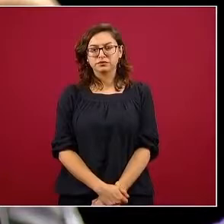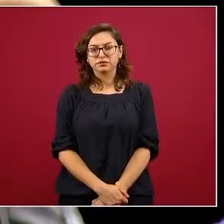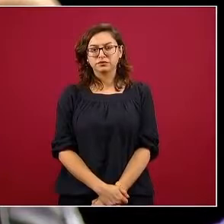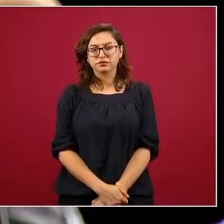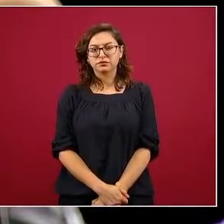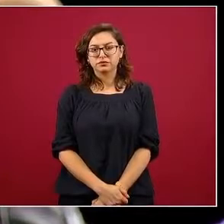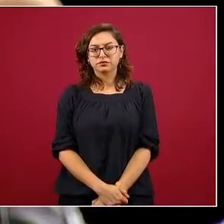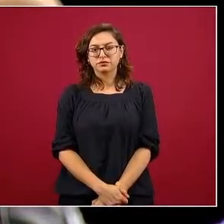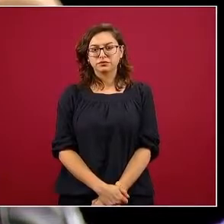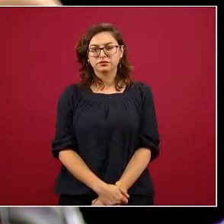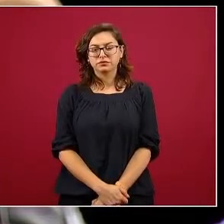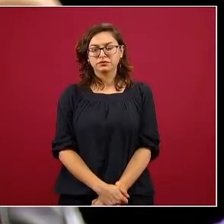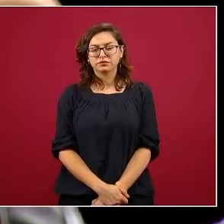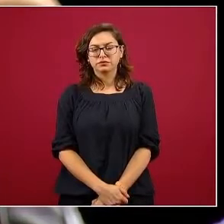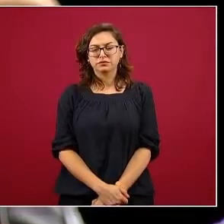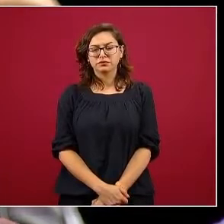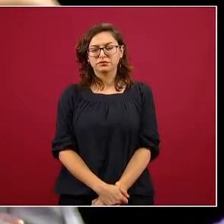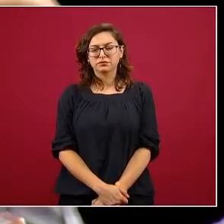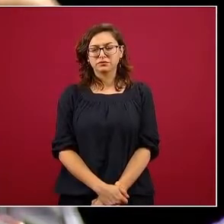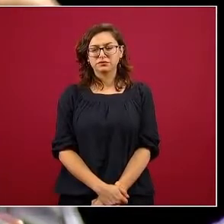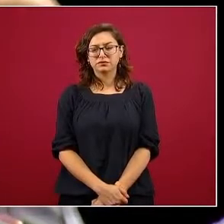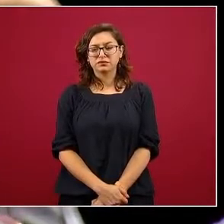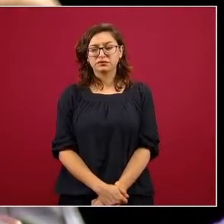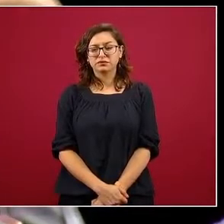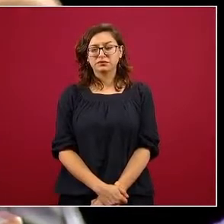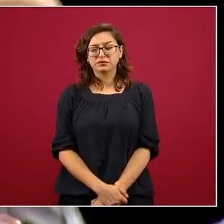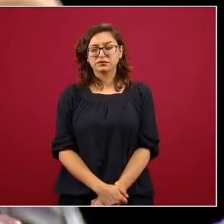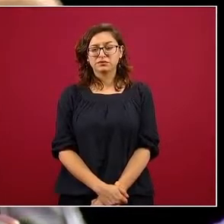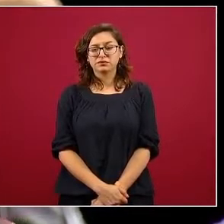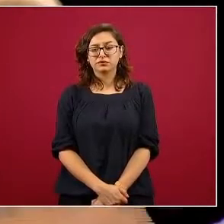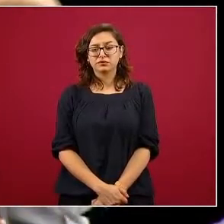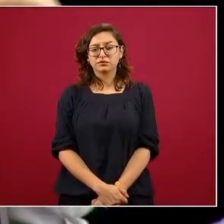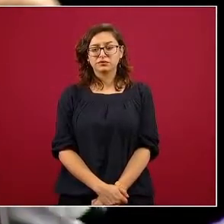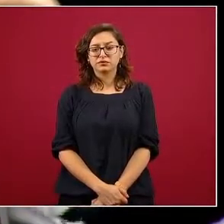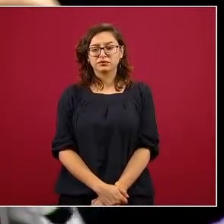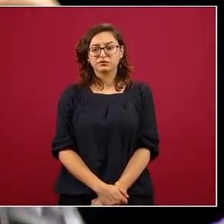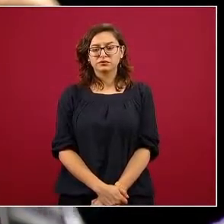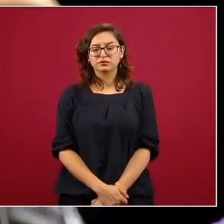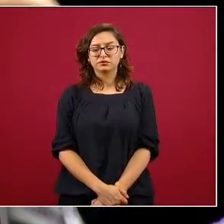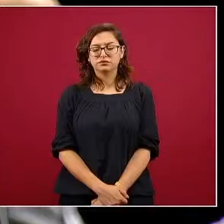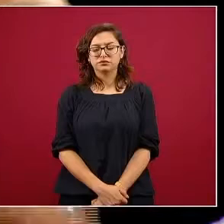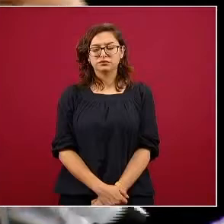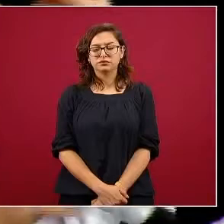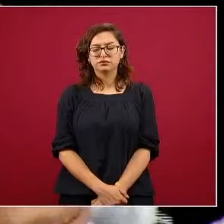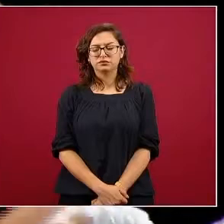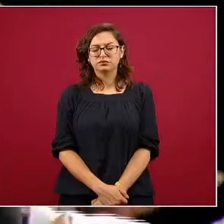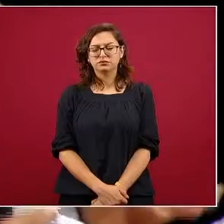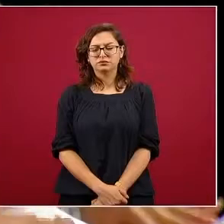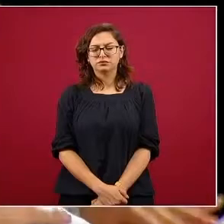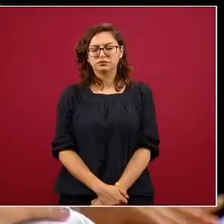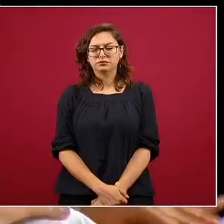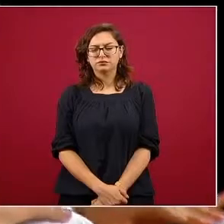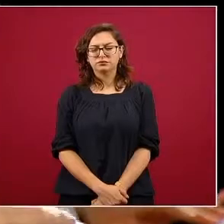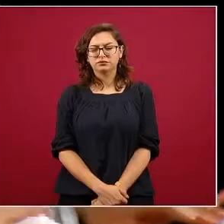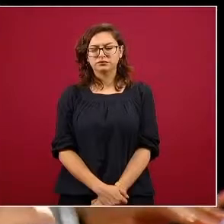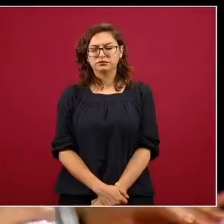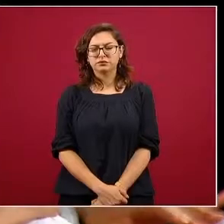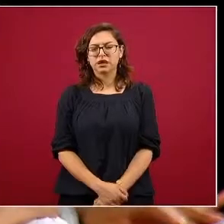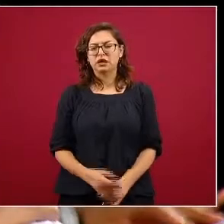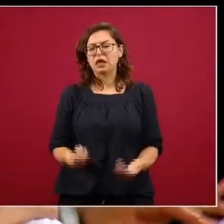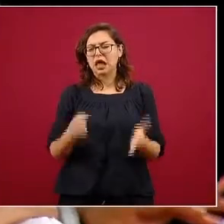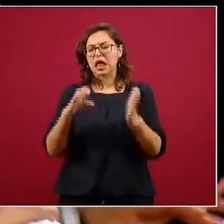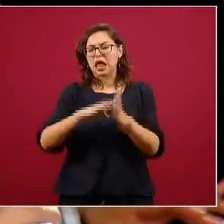hubieran enviado a un representante, porque en el caso de las reuniones de seguridad, por ponerle un